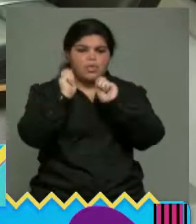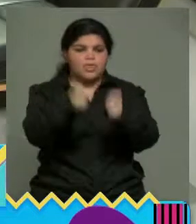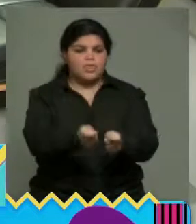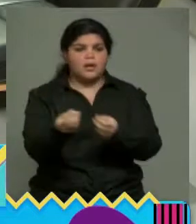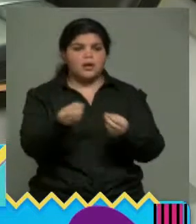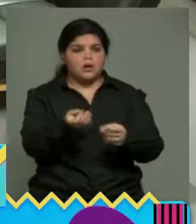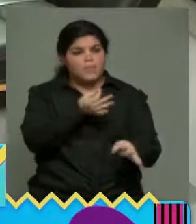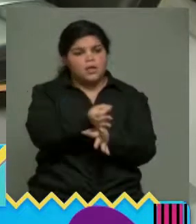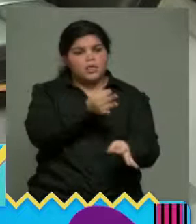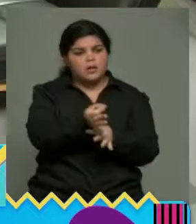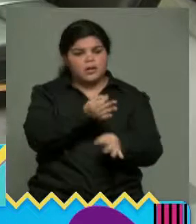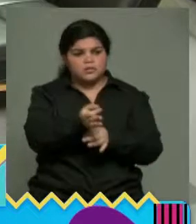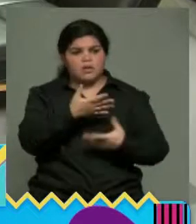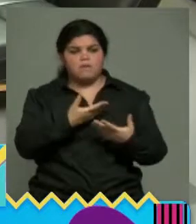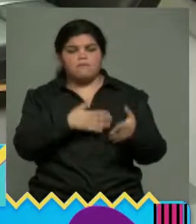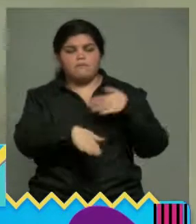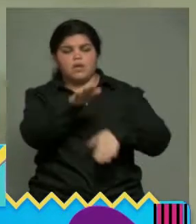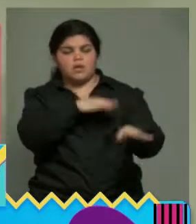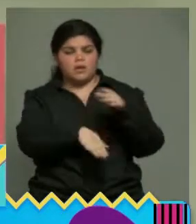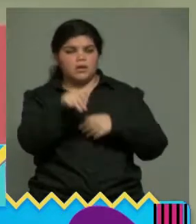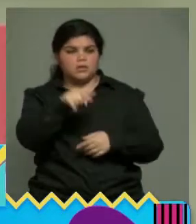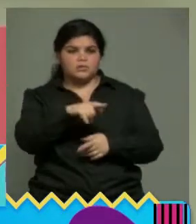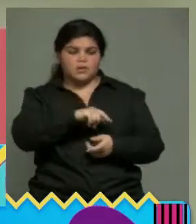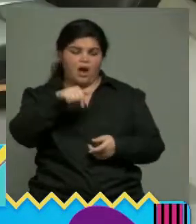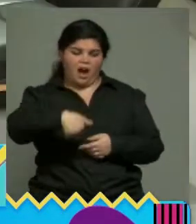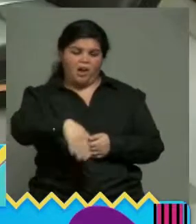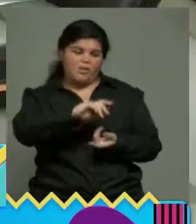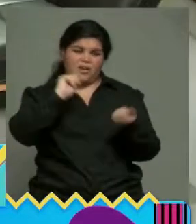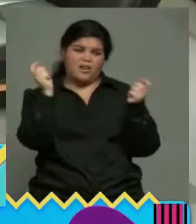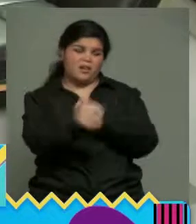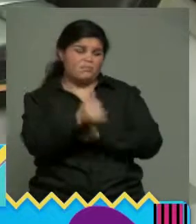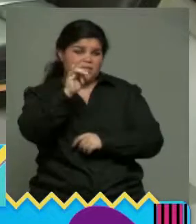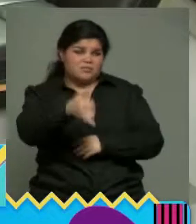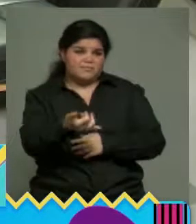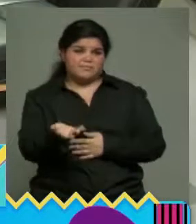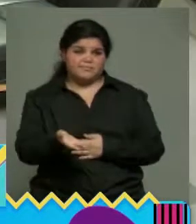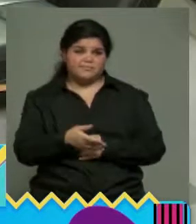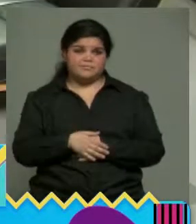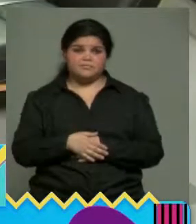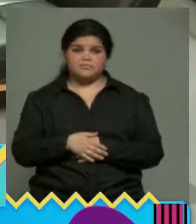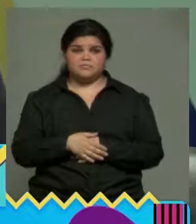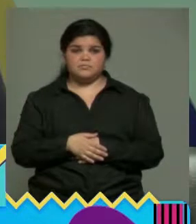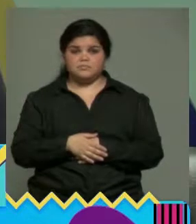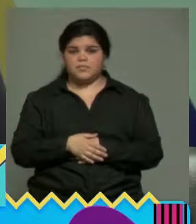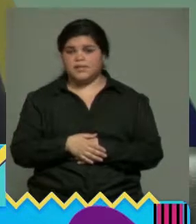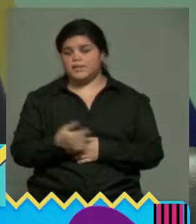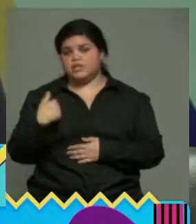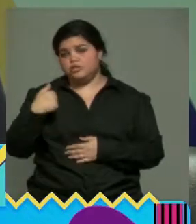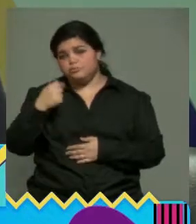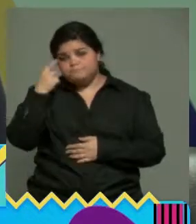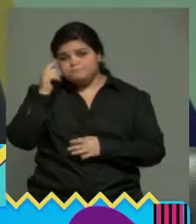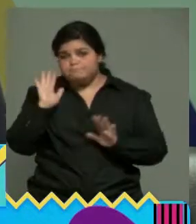educarse mucho más porque la situación ha cambiado. Pero hay un cambio de... Mira, lo que yo creo que